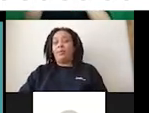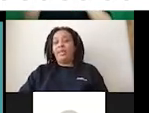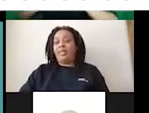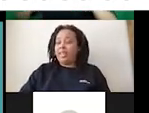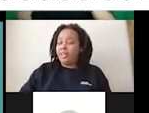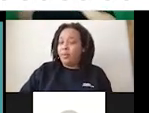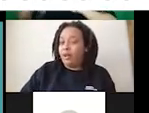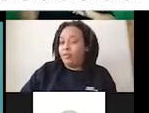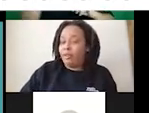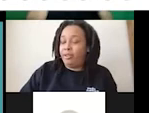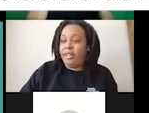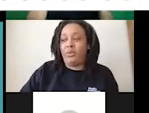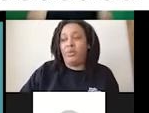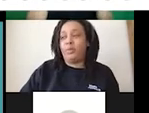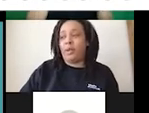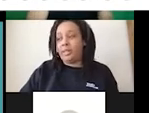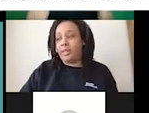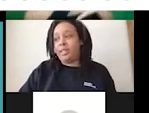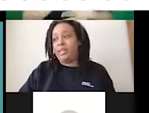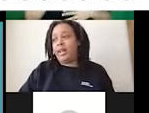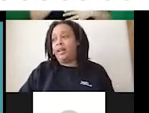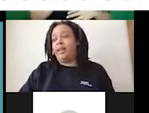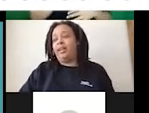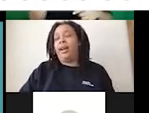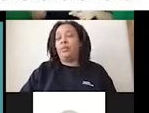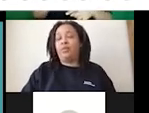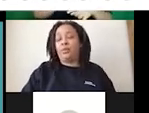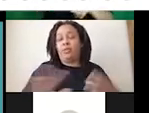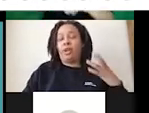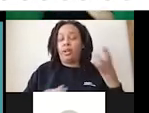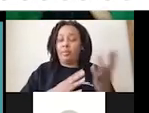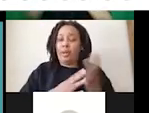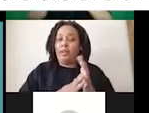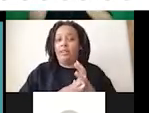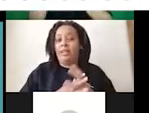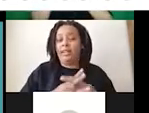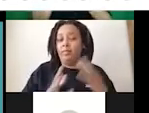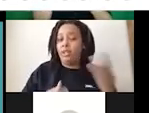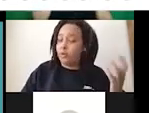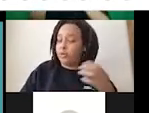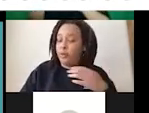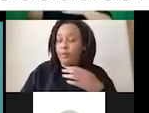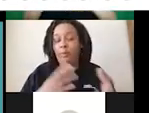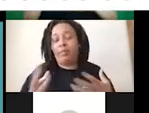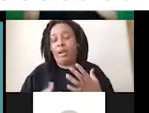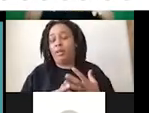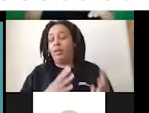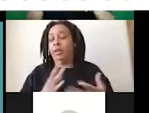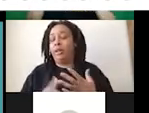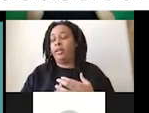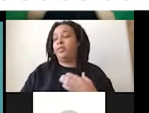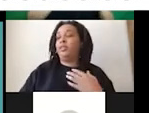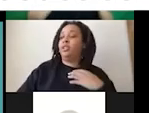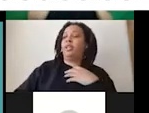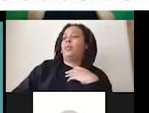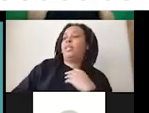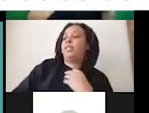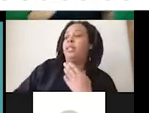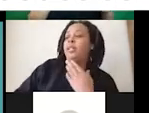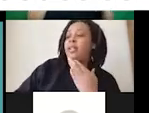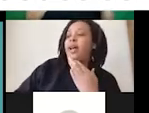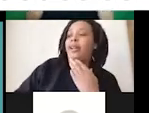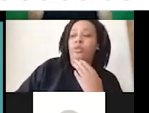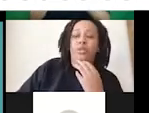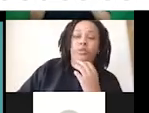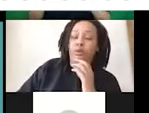y esos los puentes sí absolutamente te apreciamos por eso les quiero agradecer por estas respuestas ya que hemos hablado un poco